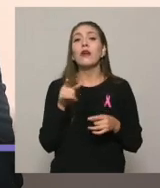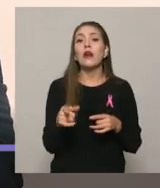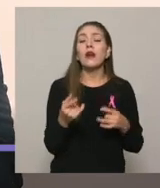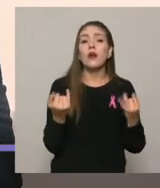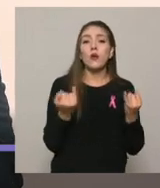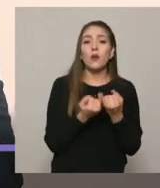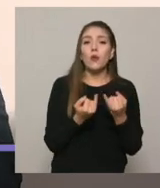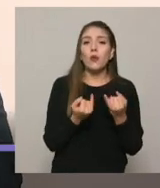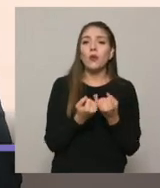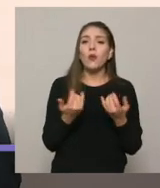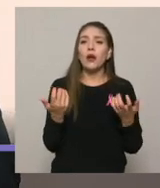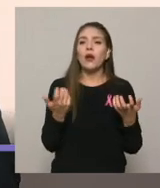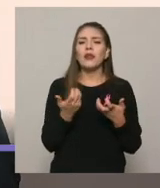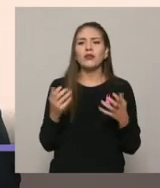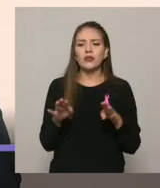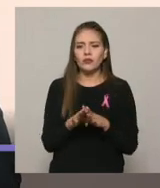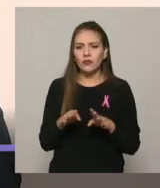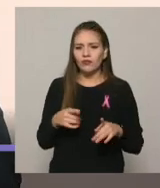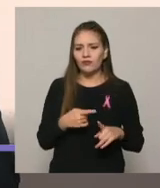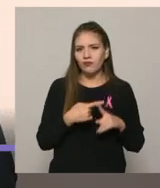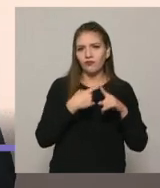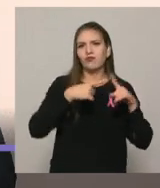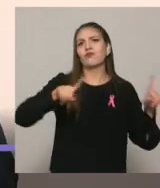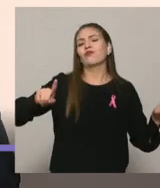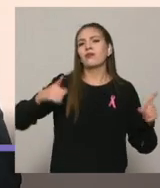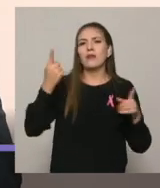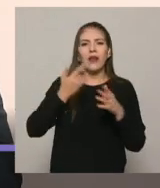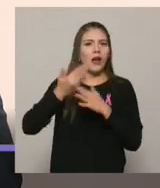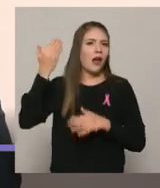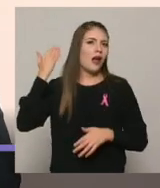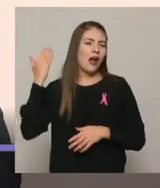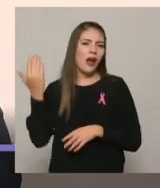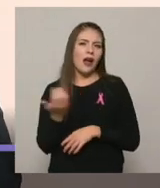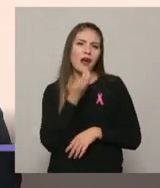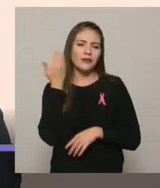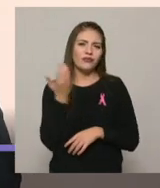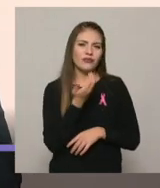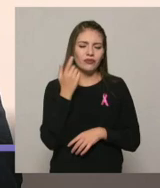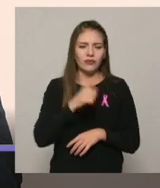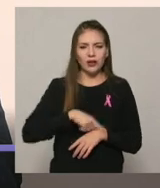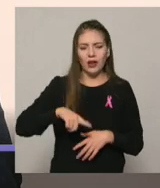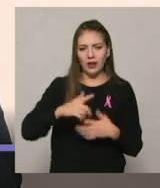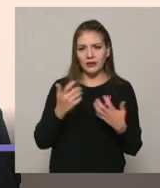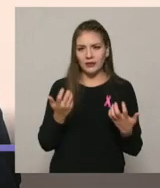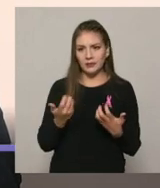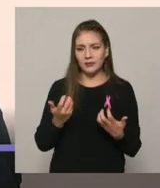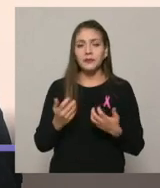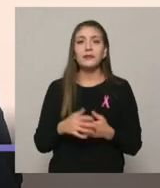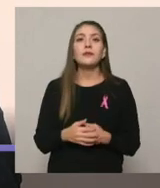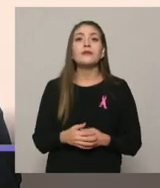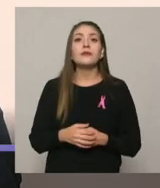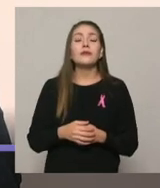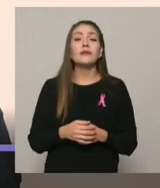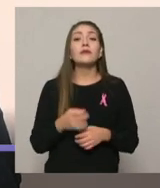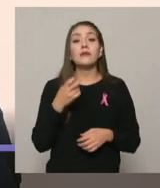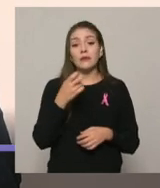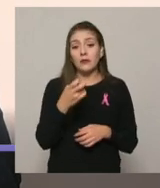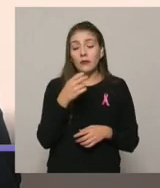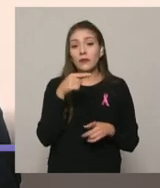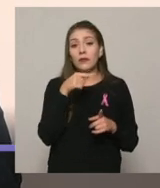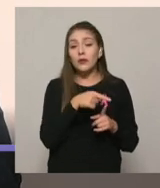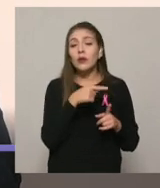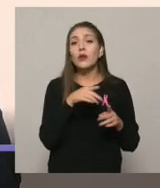marcando una línea distinta a la que tradicionalmente se venía realizando. Yo creo que ahí los esfuerzos pueden